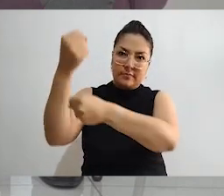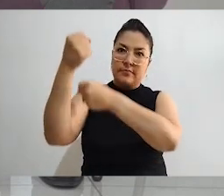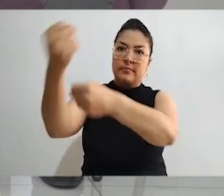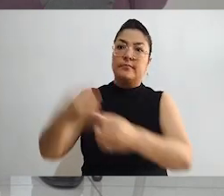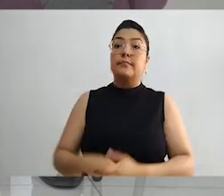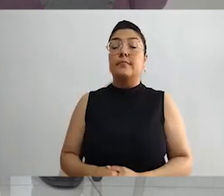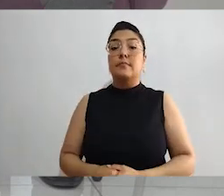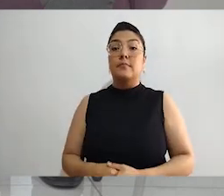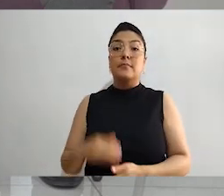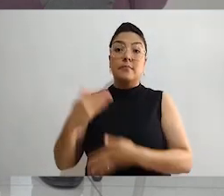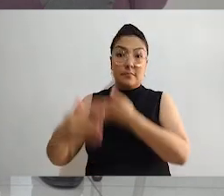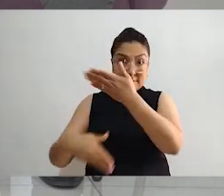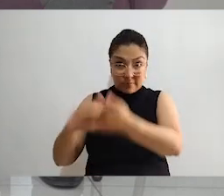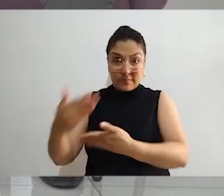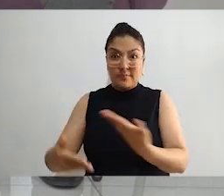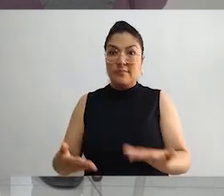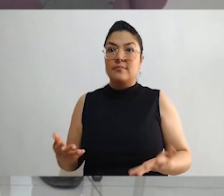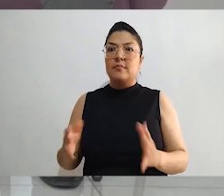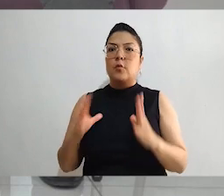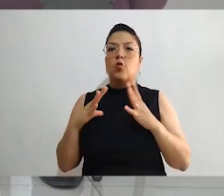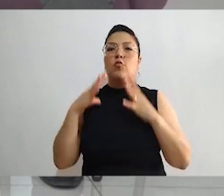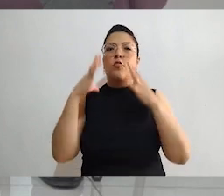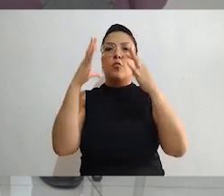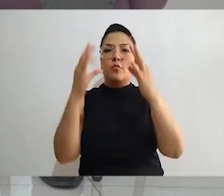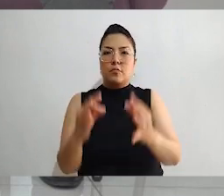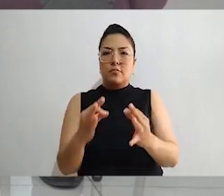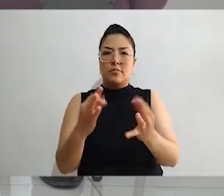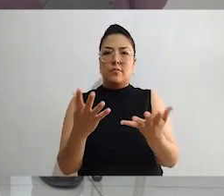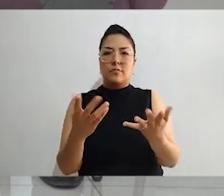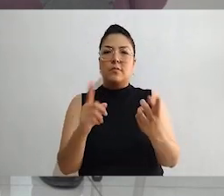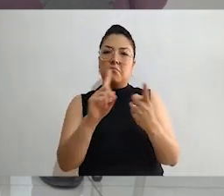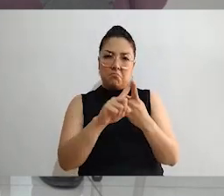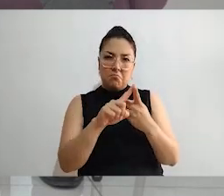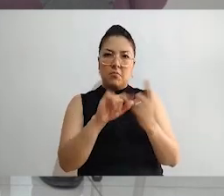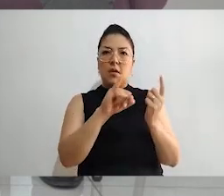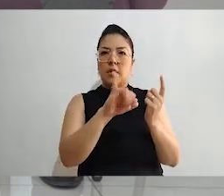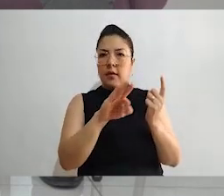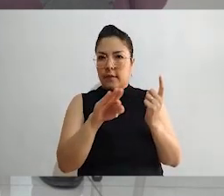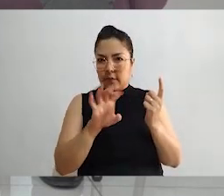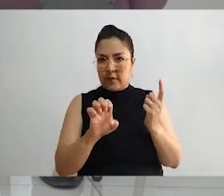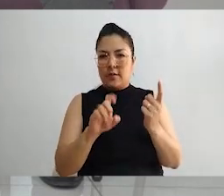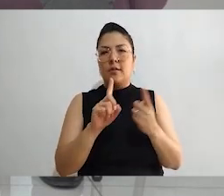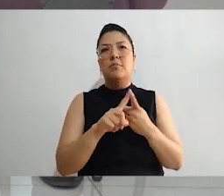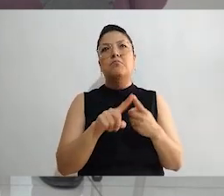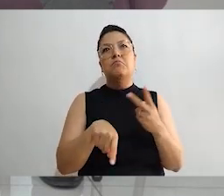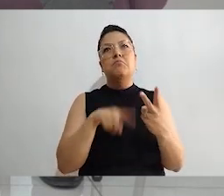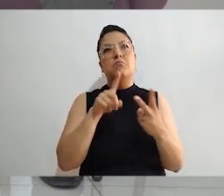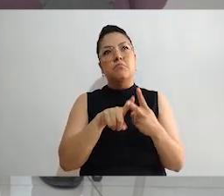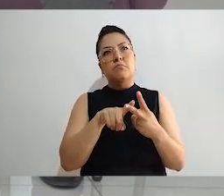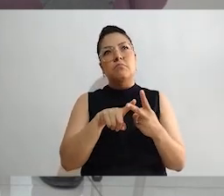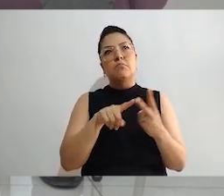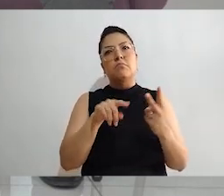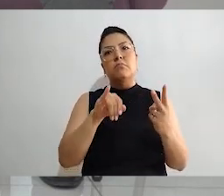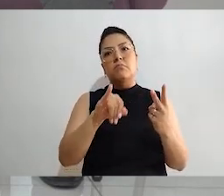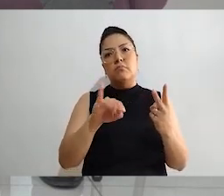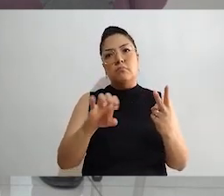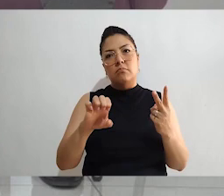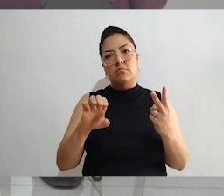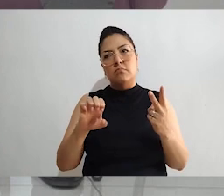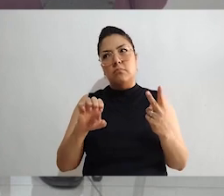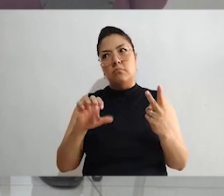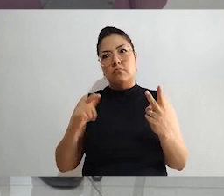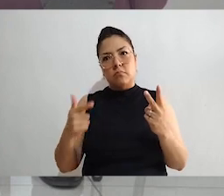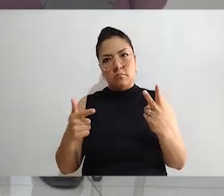permitió que nacieran los organismos públicos electorales. Nació un IFE, nació el Instituto Electoral del Estado de Guanajuato